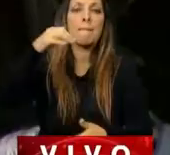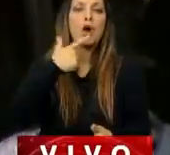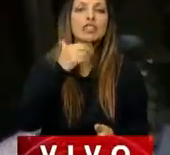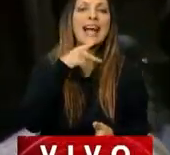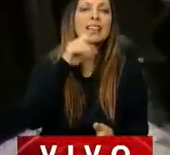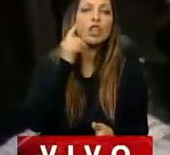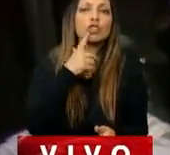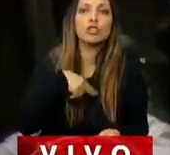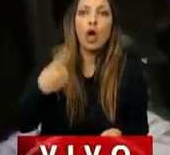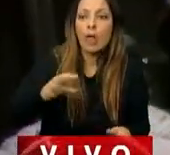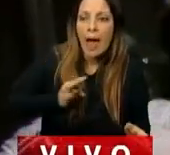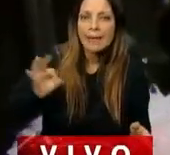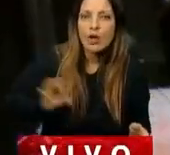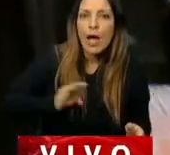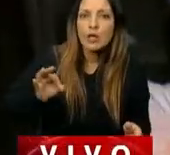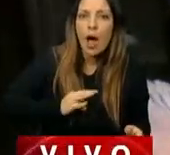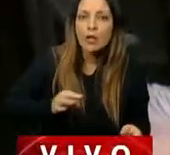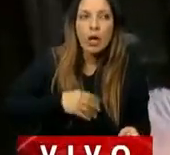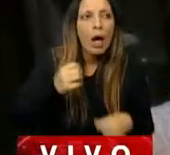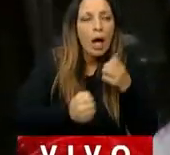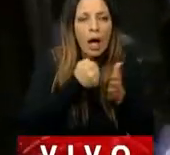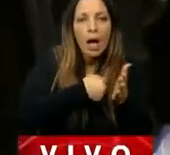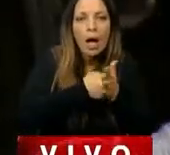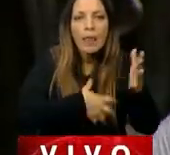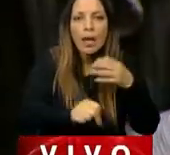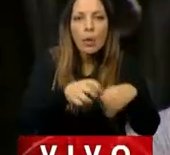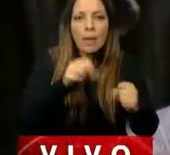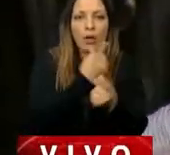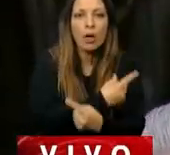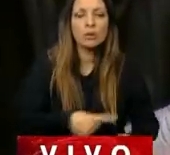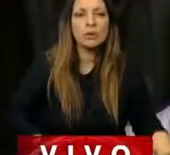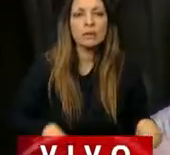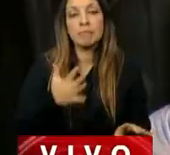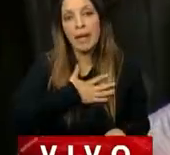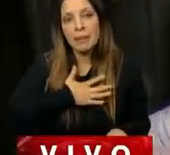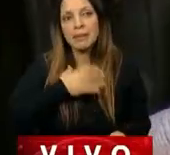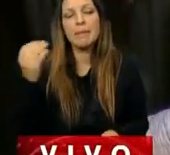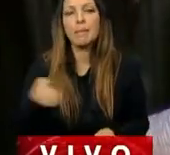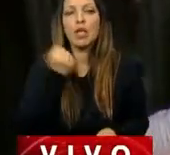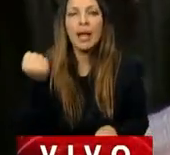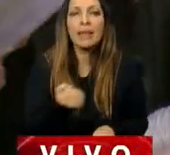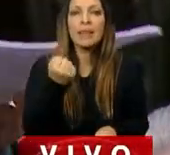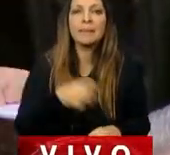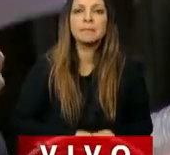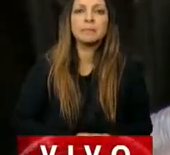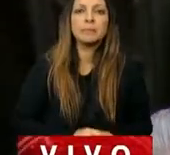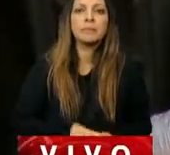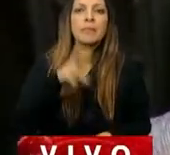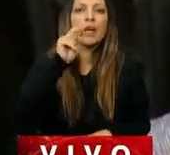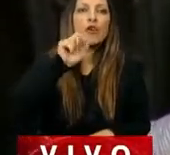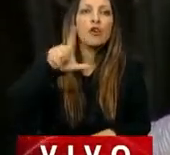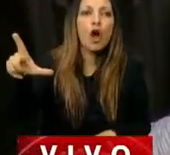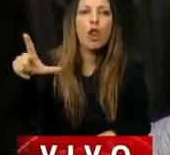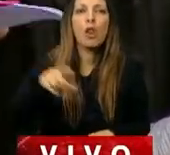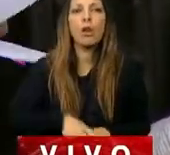pasaron toda la vida tratando de descubrir estas cosas. Me parece clave el rol que ha